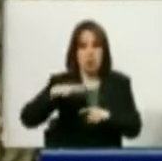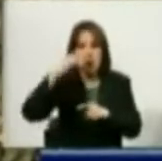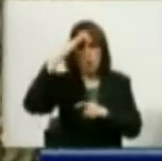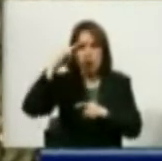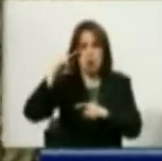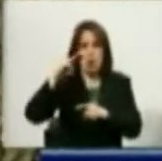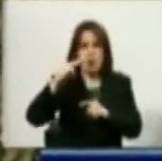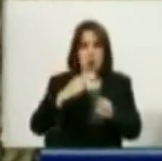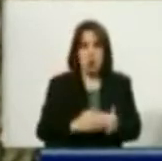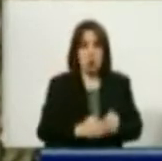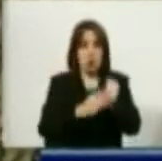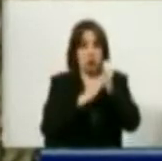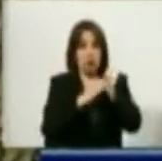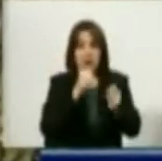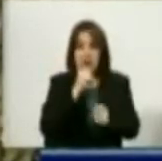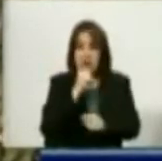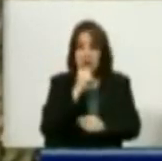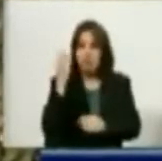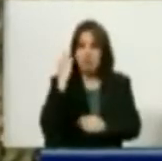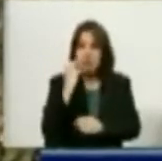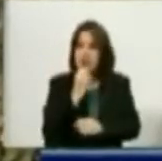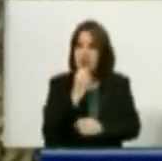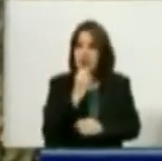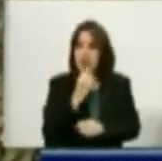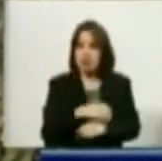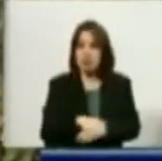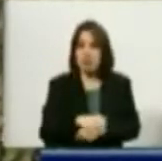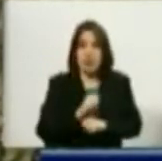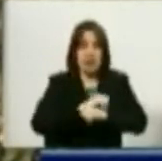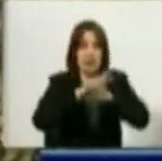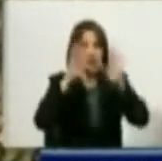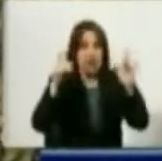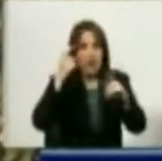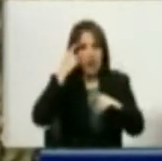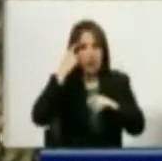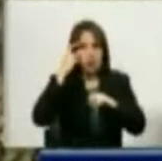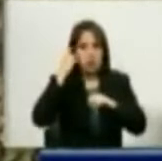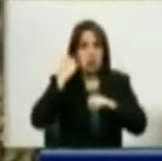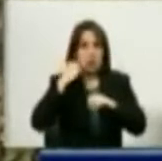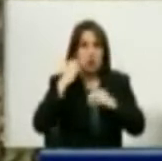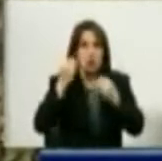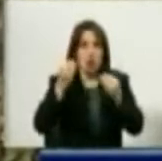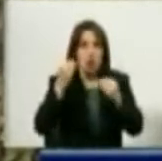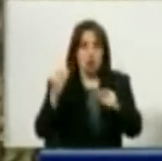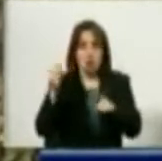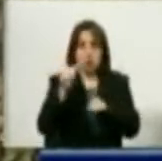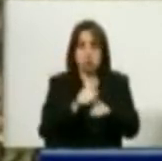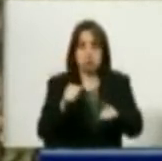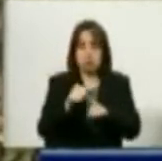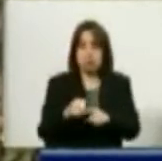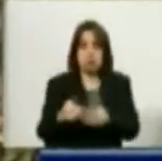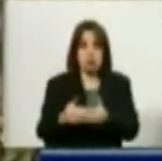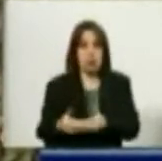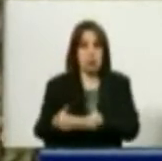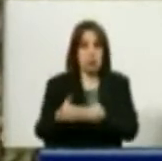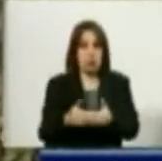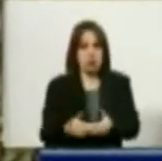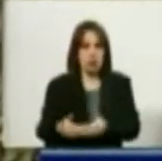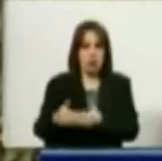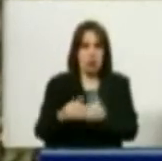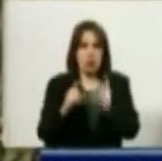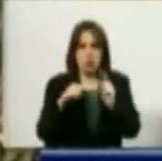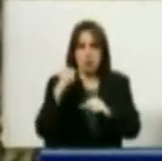y de un líder Fidel Castro claro como ninguno a la hora de combatir el imperialismo sin no pero